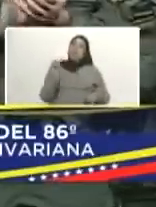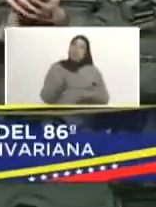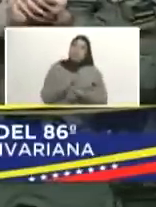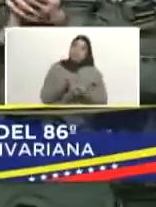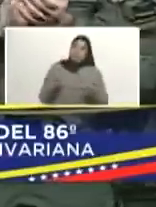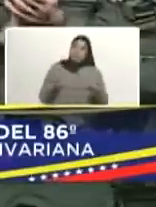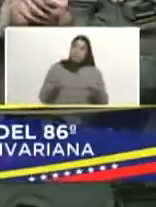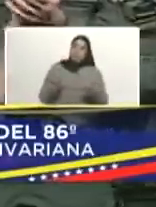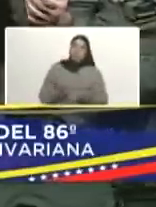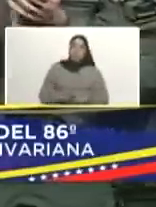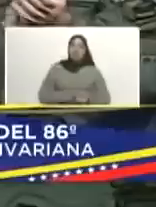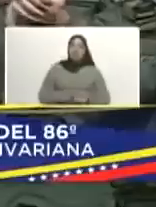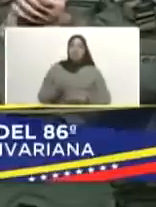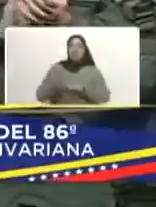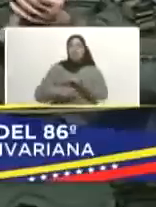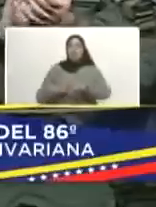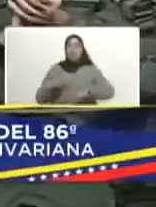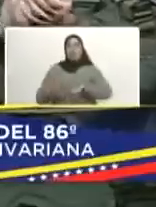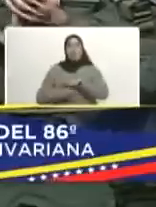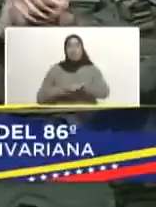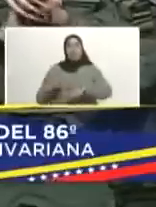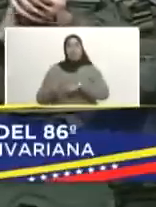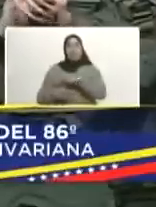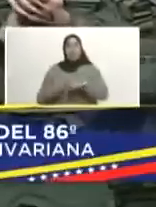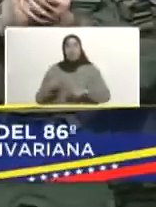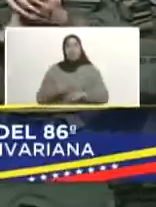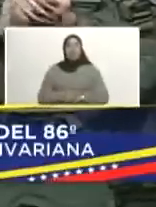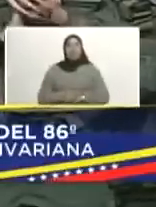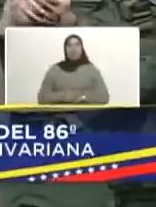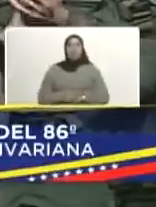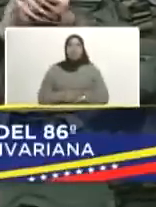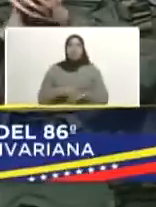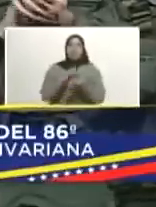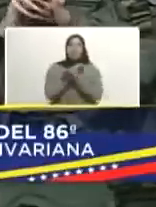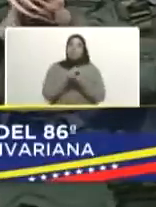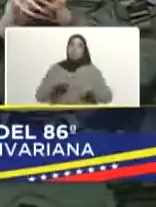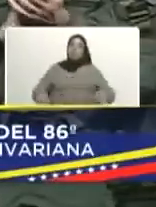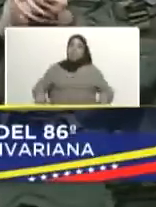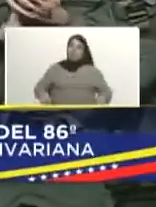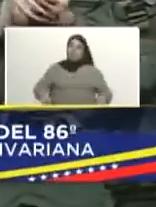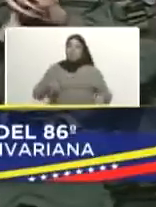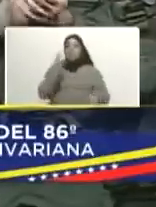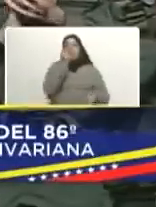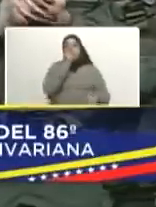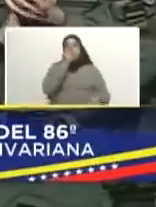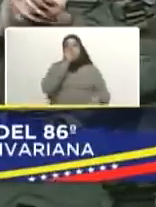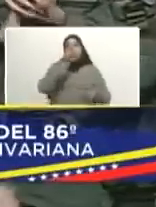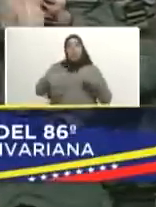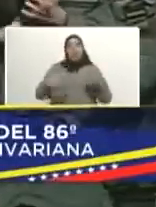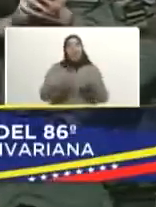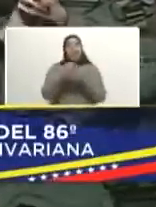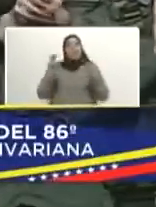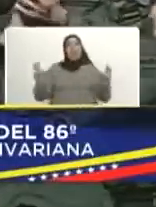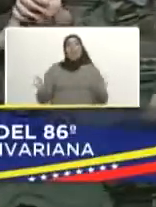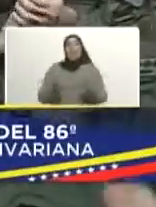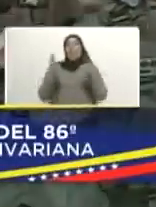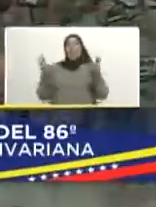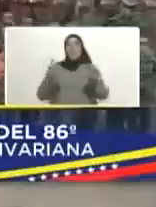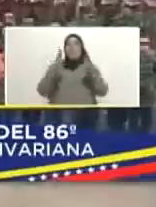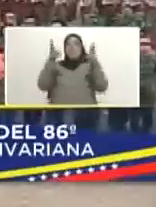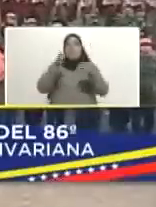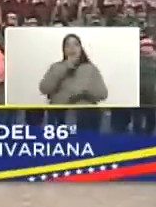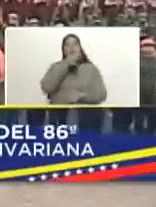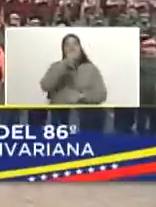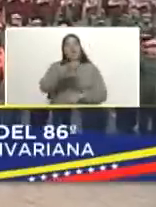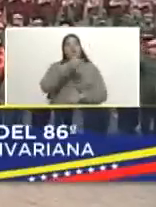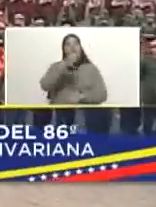Independencia perpetua, revolución perpetua, Guardia Nacional Bolivariana, hasta la victoria siempre.